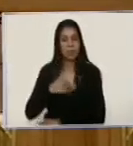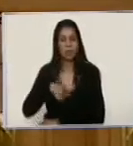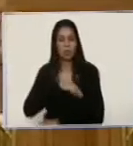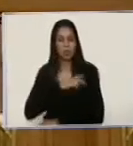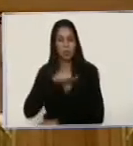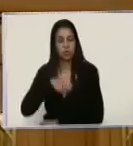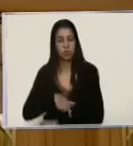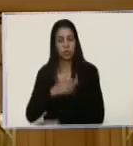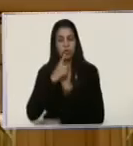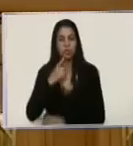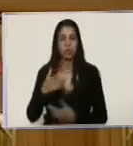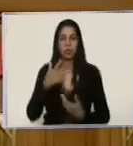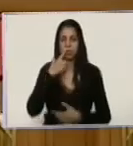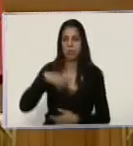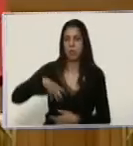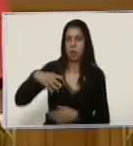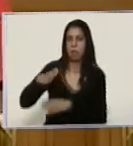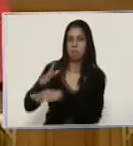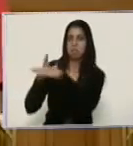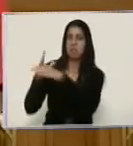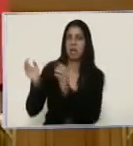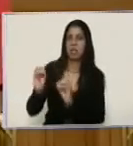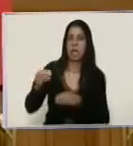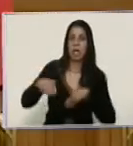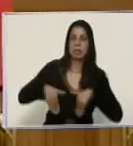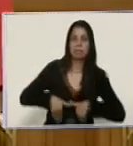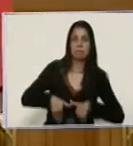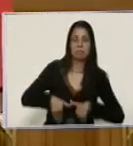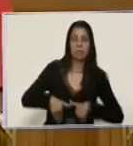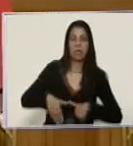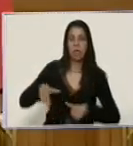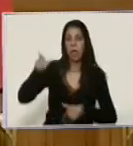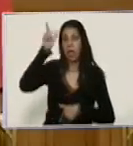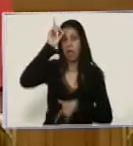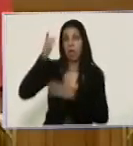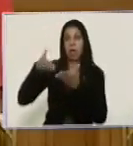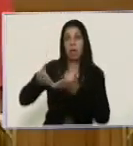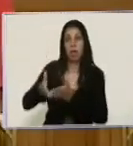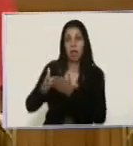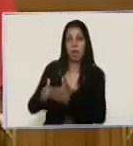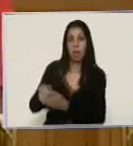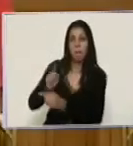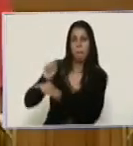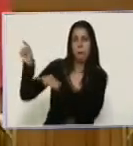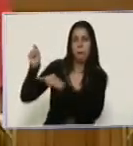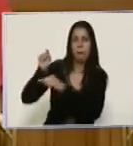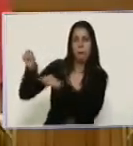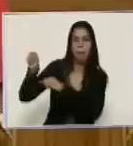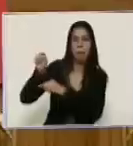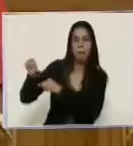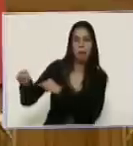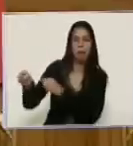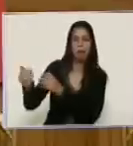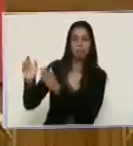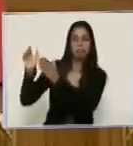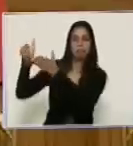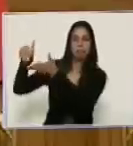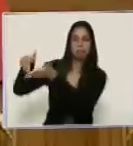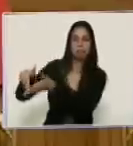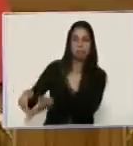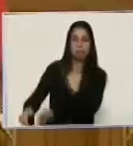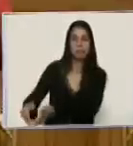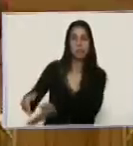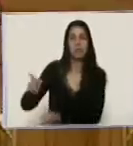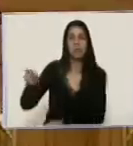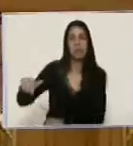nos bloquearon y no hicimos nada. A ese barco alemán lo caímos a cañonazo y encalló, y era el acorazado más moderno a la